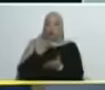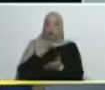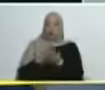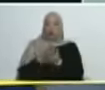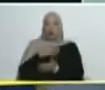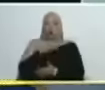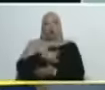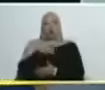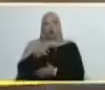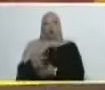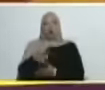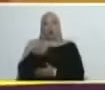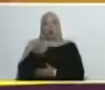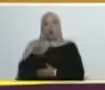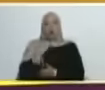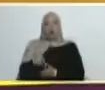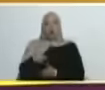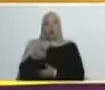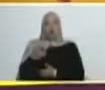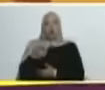tengo que decirle,